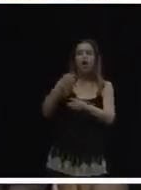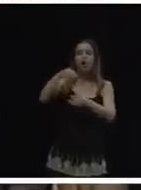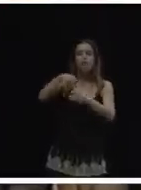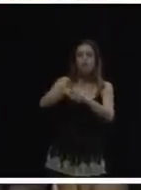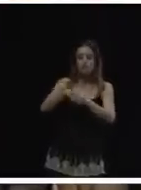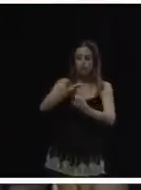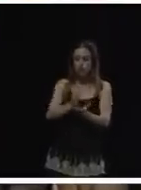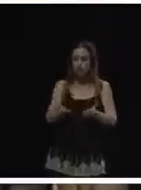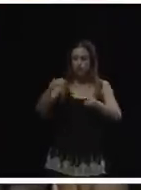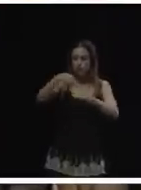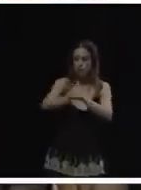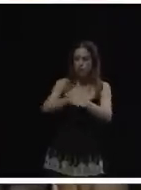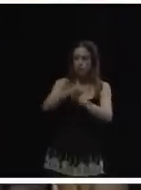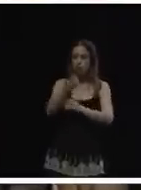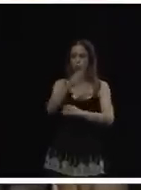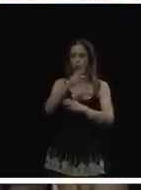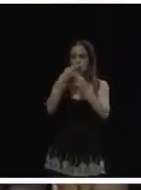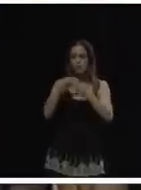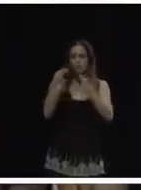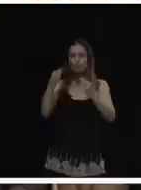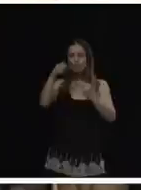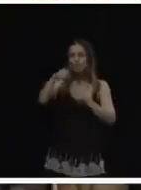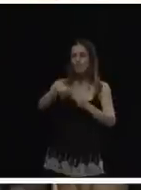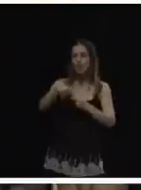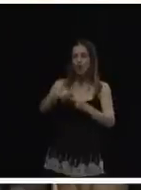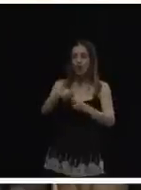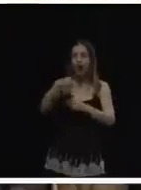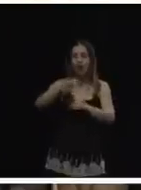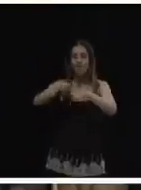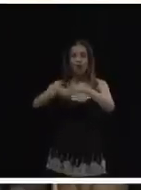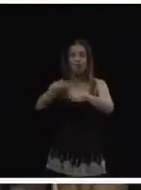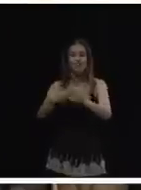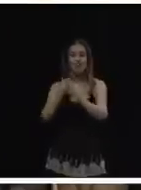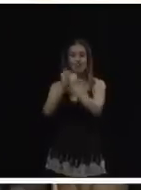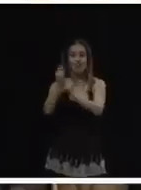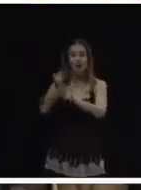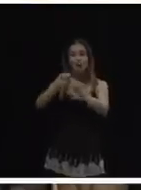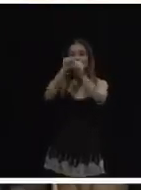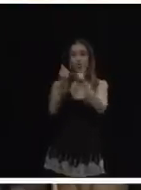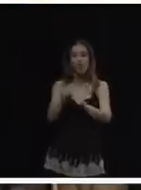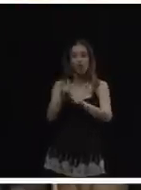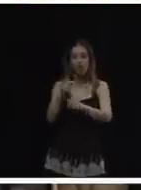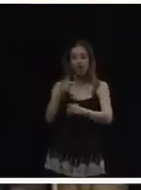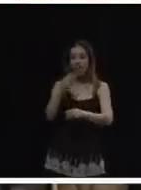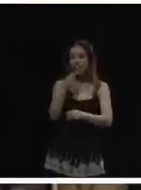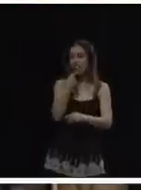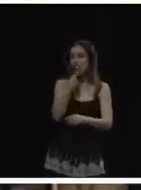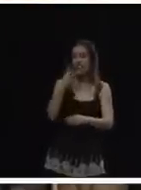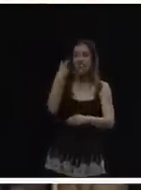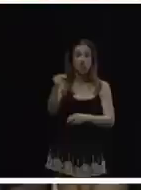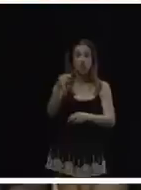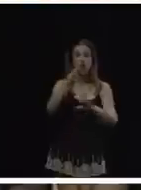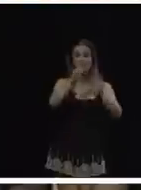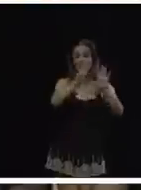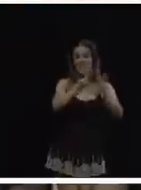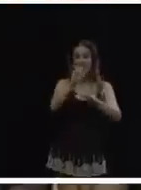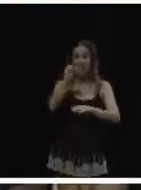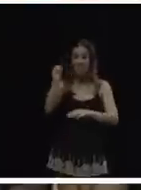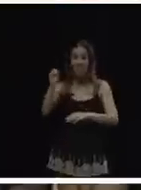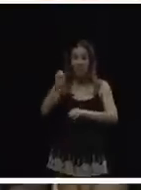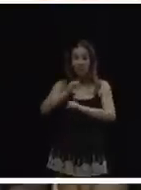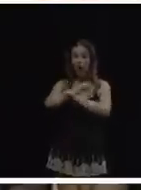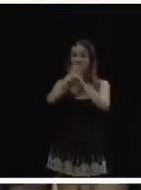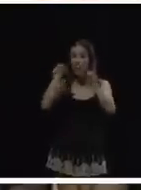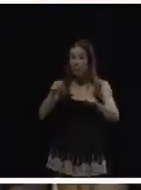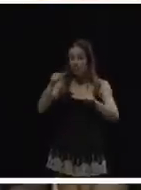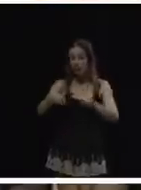peor de la pandemia. Un modelo que negó la asistencia sanitaria a 700 ancianos en lo peor de